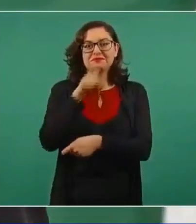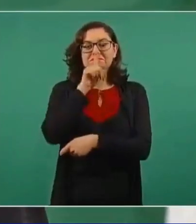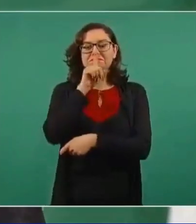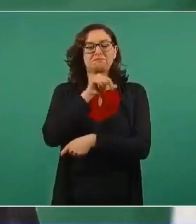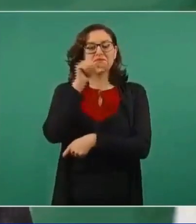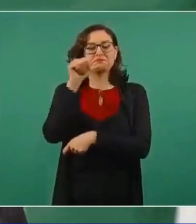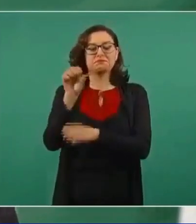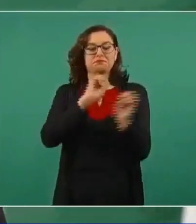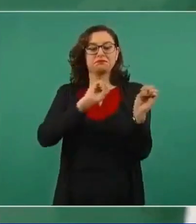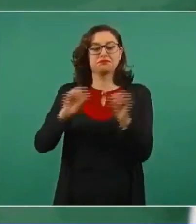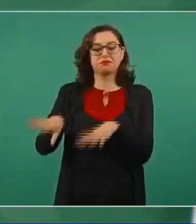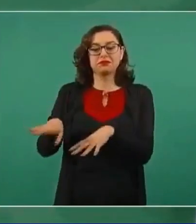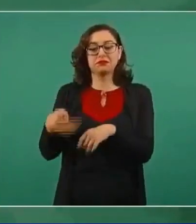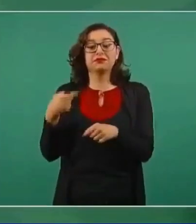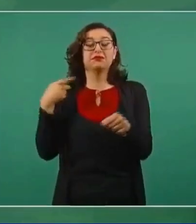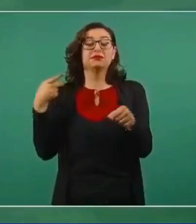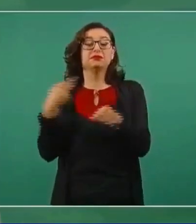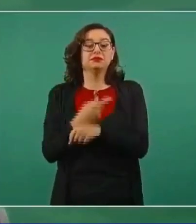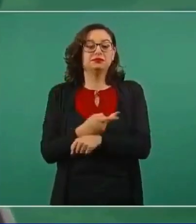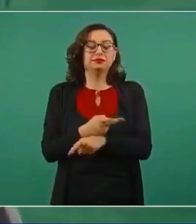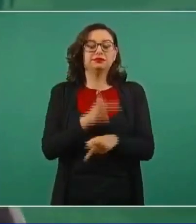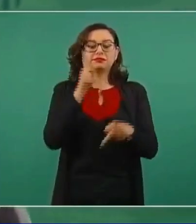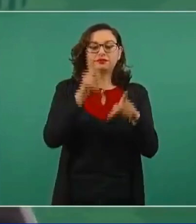de Coatzacoalcos a Valladolid